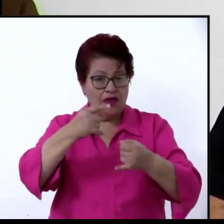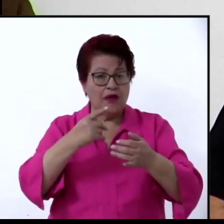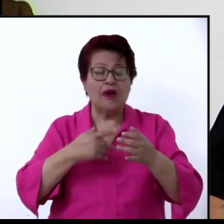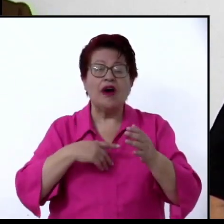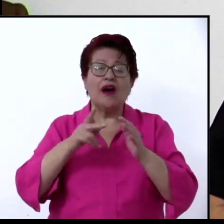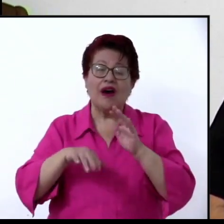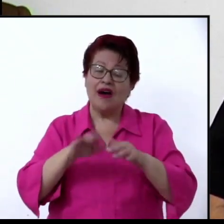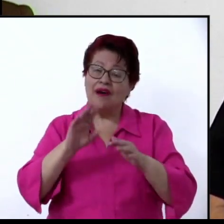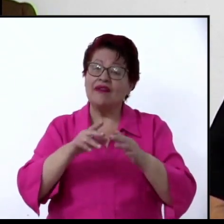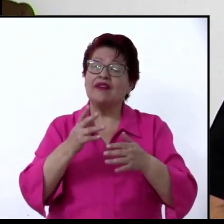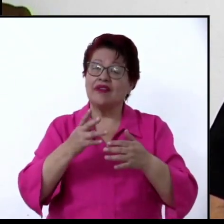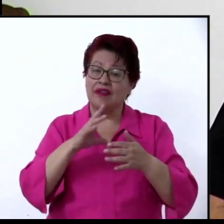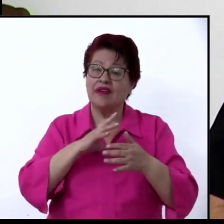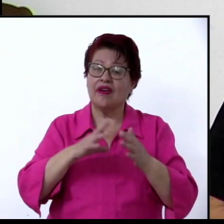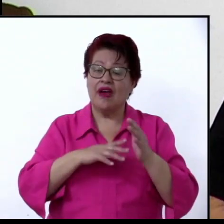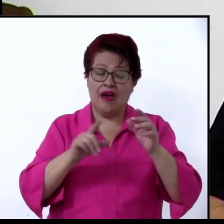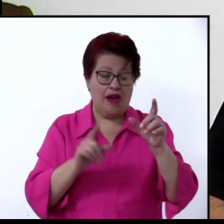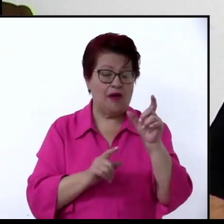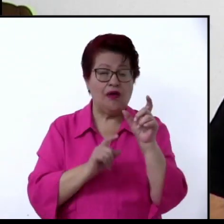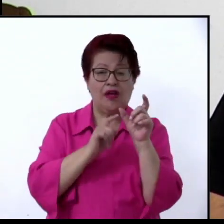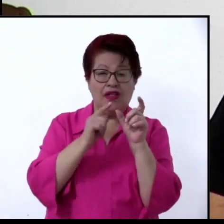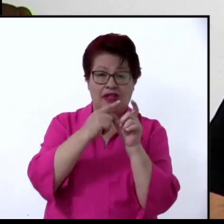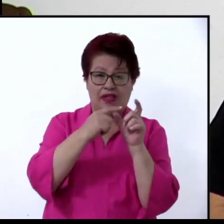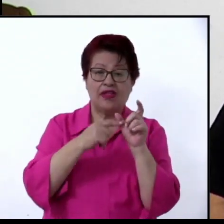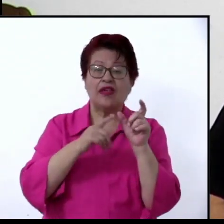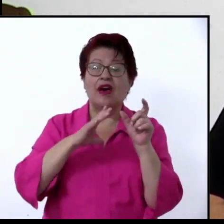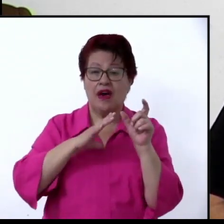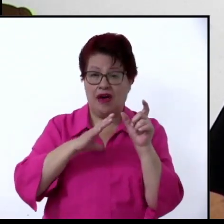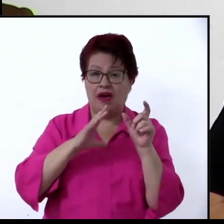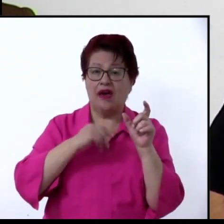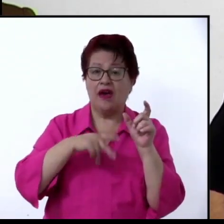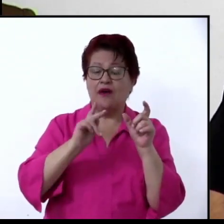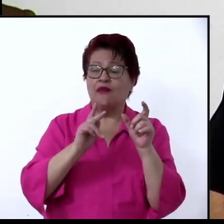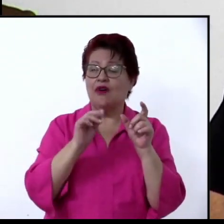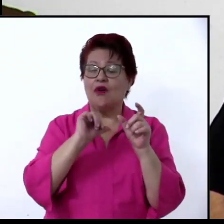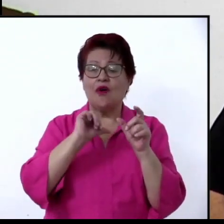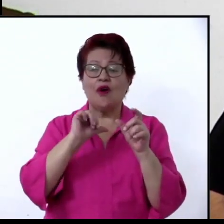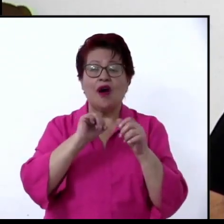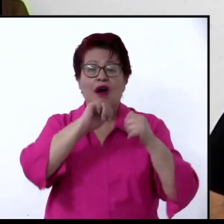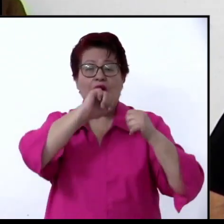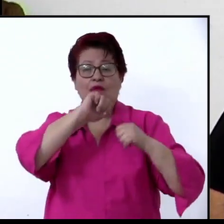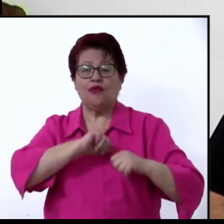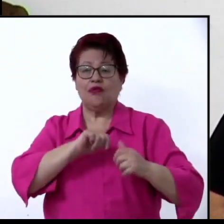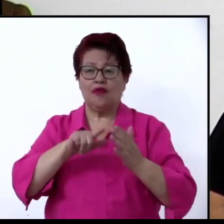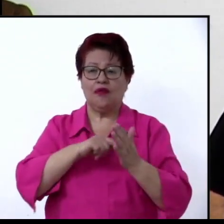las personas cuentan con una tarjeta, pero las autoridades locales